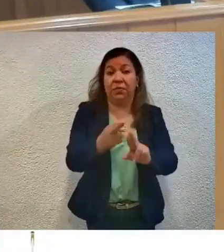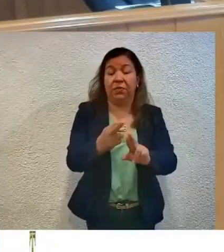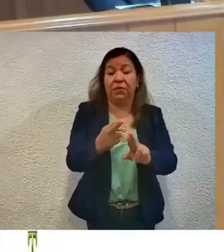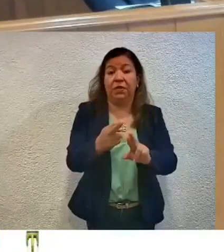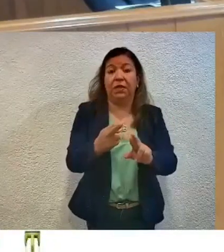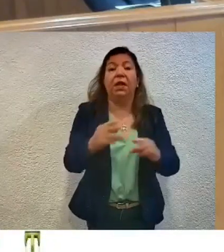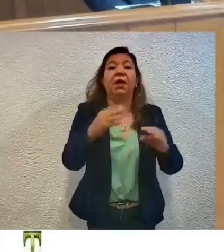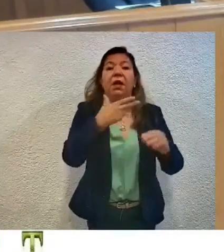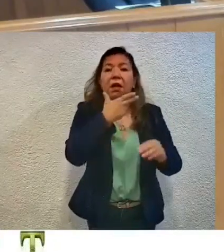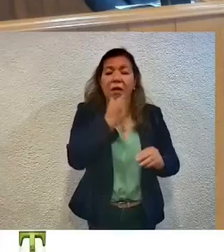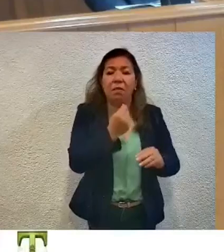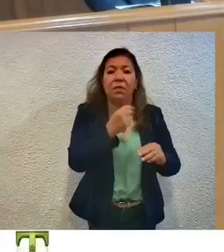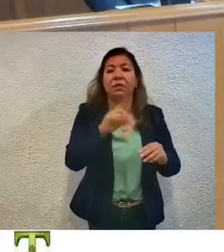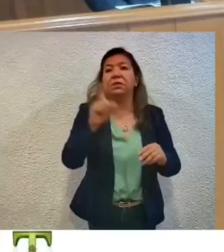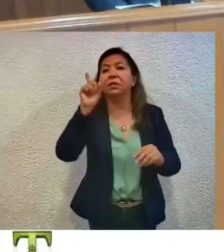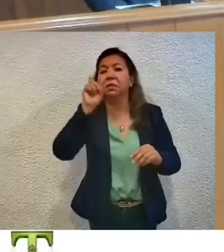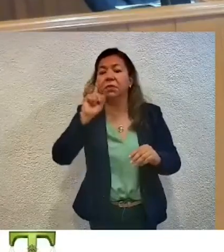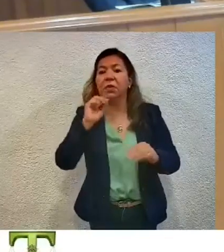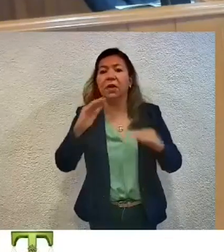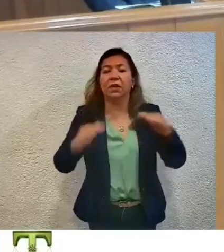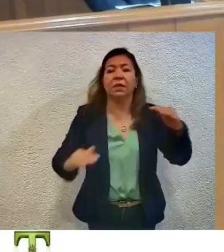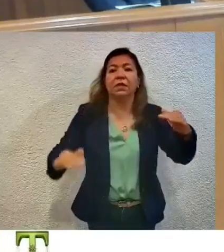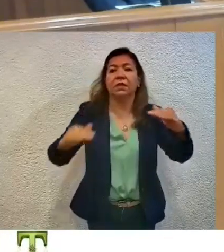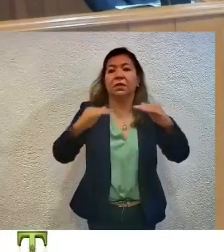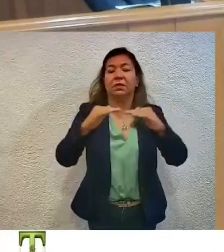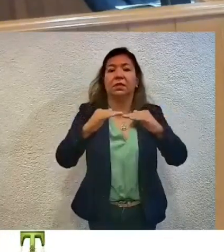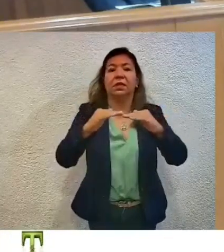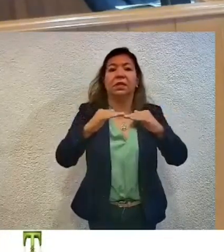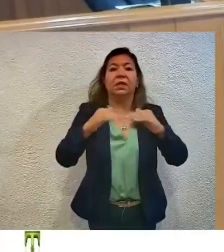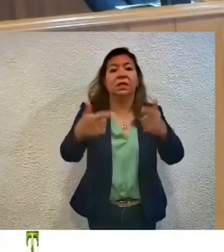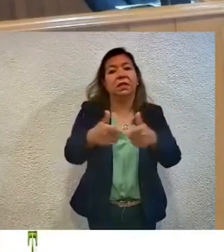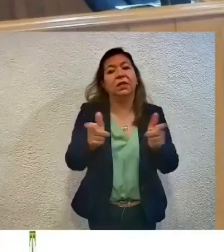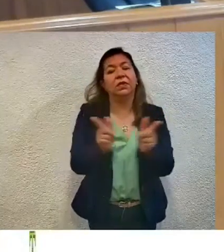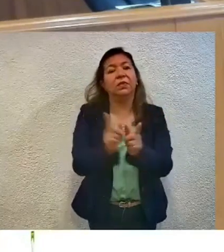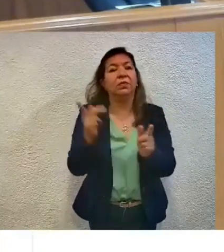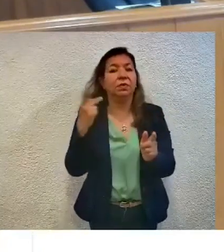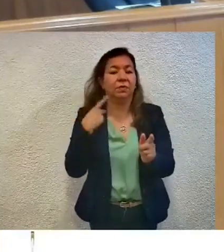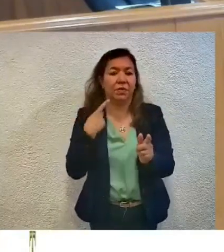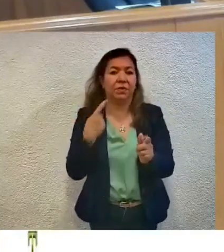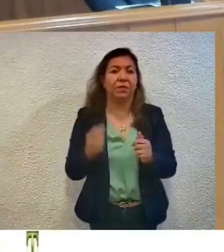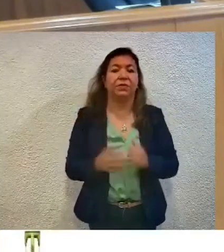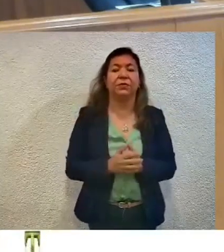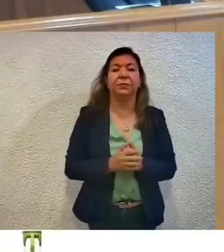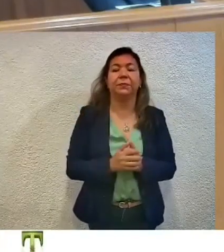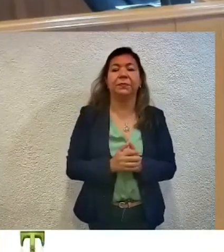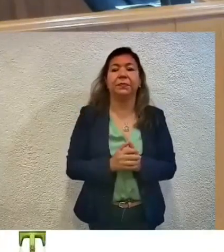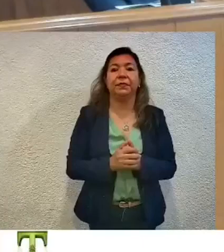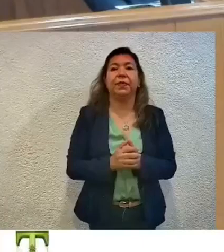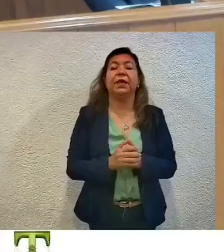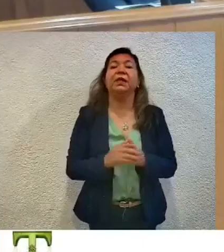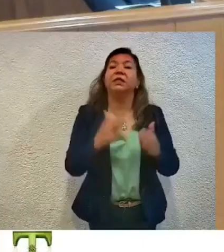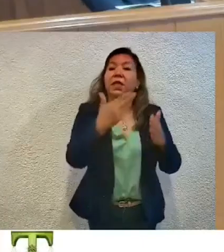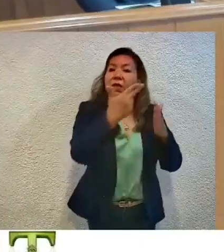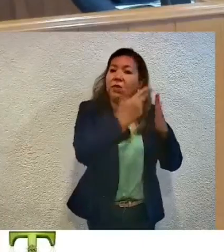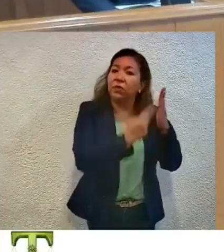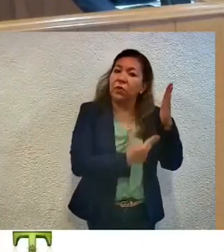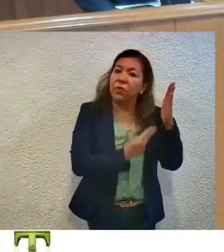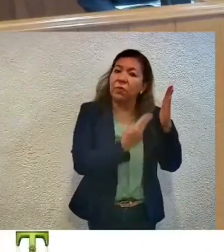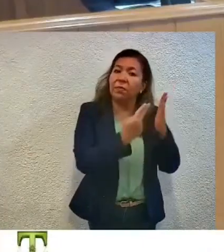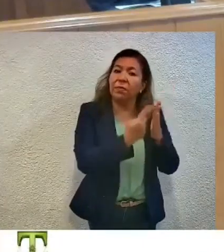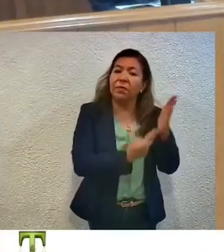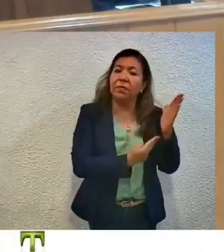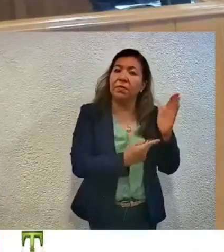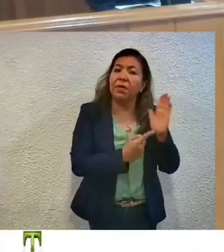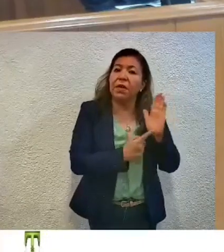la subrepresentación del género masculino, por lo que no se hace distinción de un partido en específico, sino que